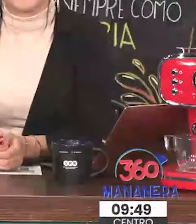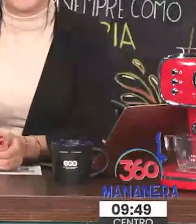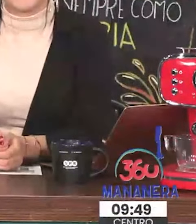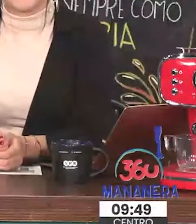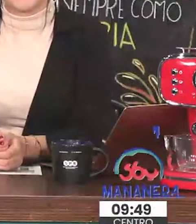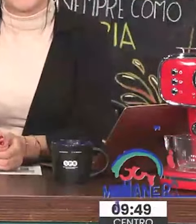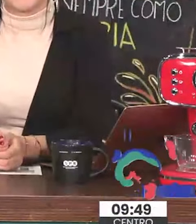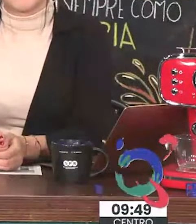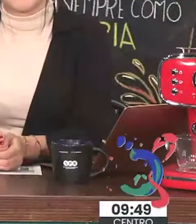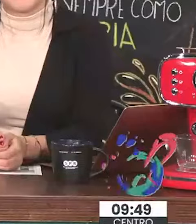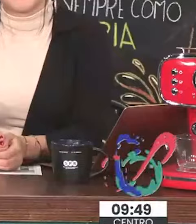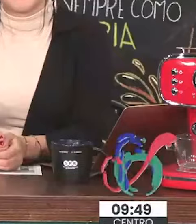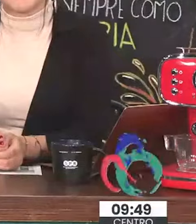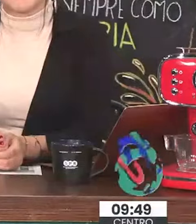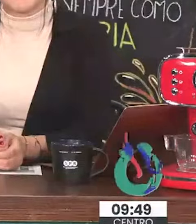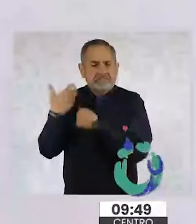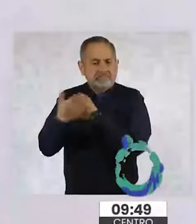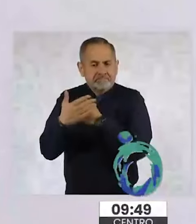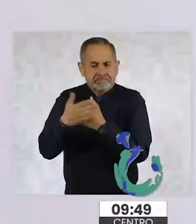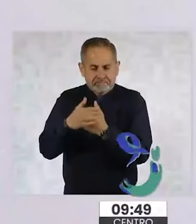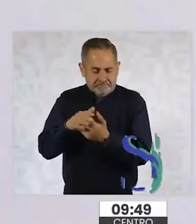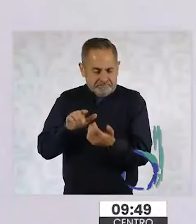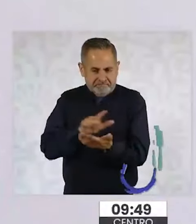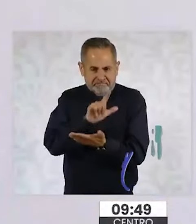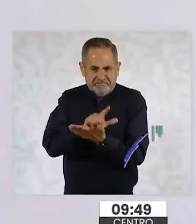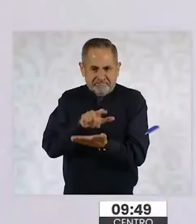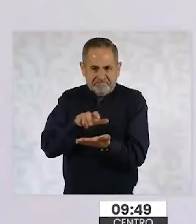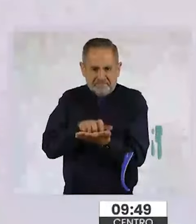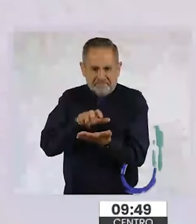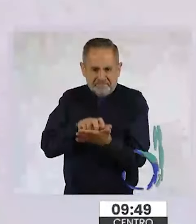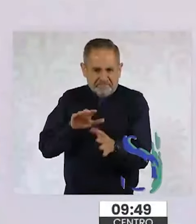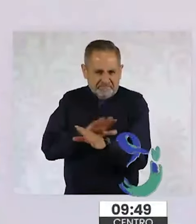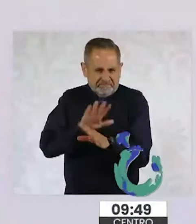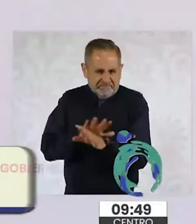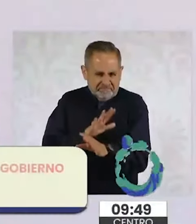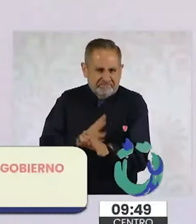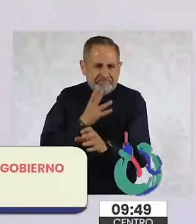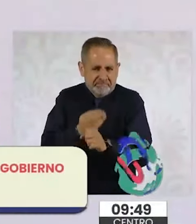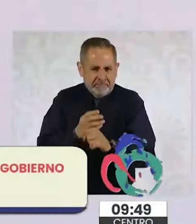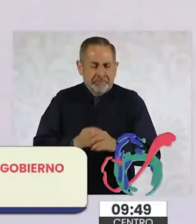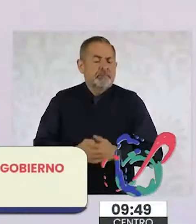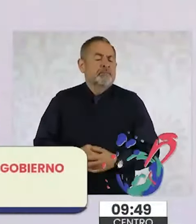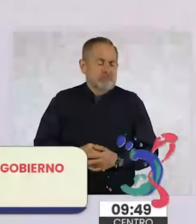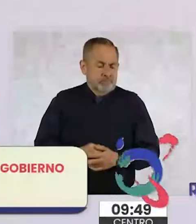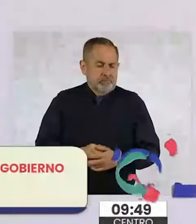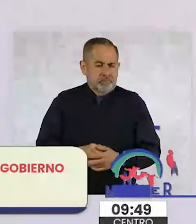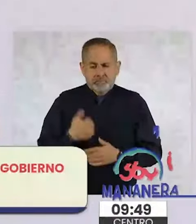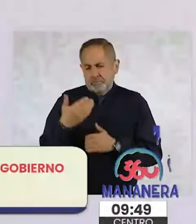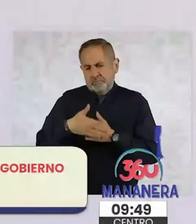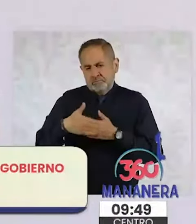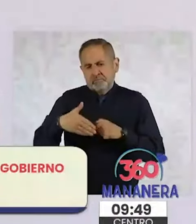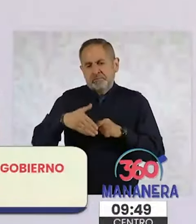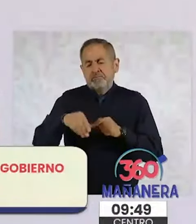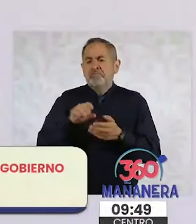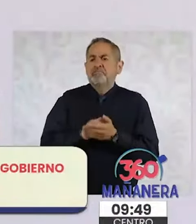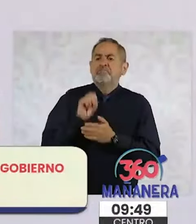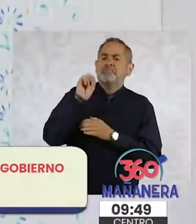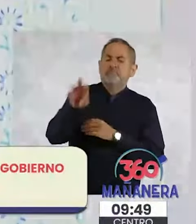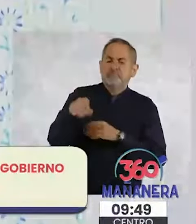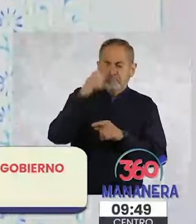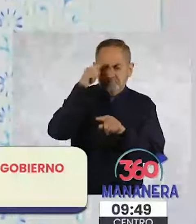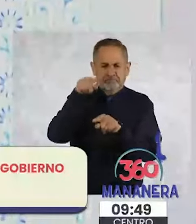explicó la presidenta el día de hoy vamos a enviar la reforma constitucional para